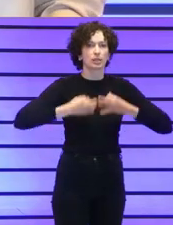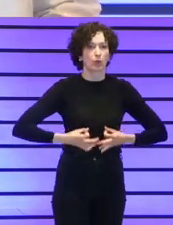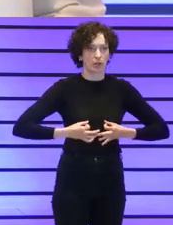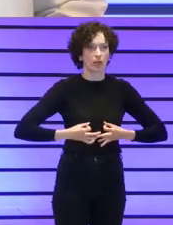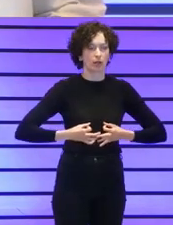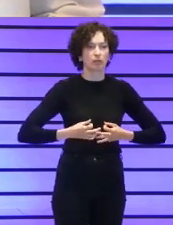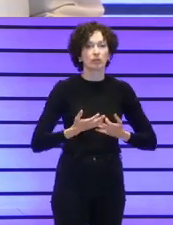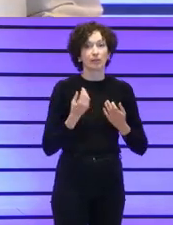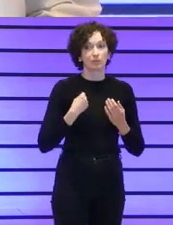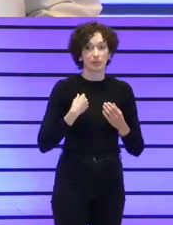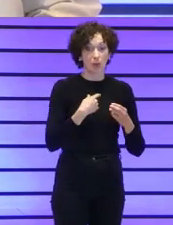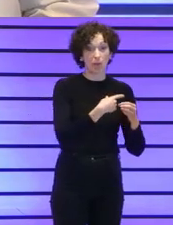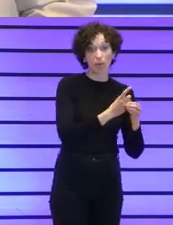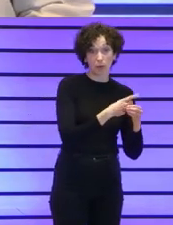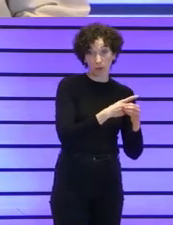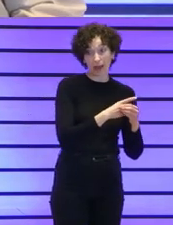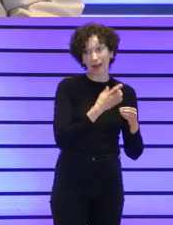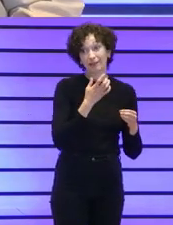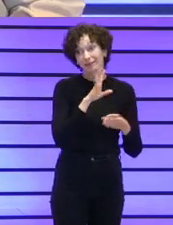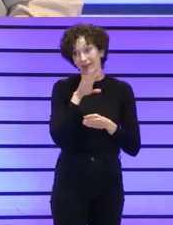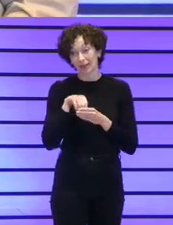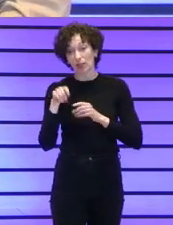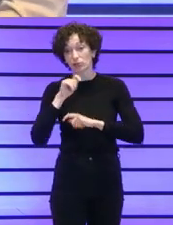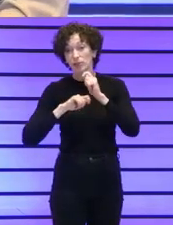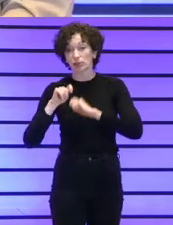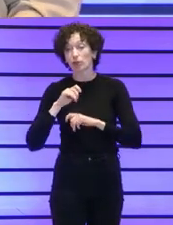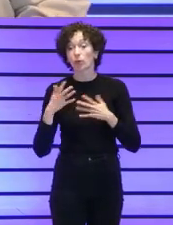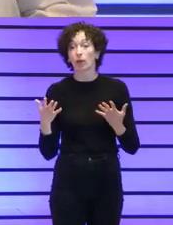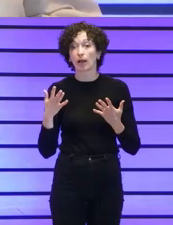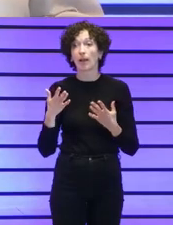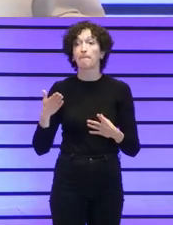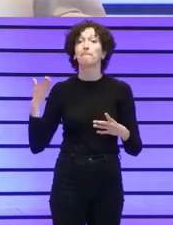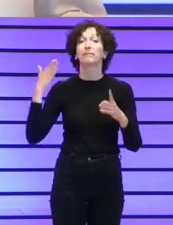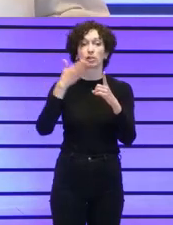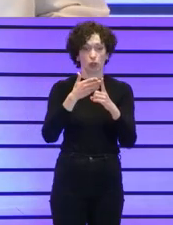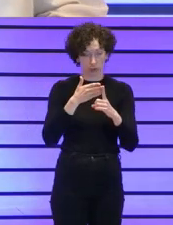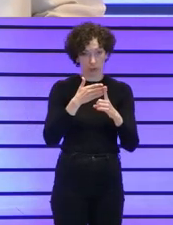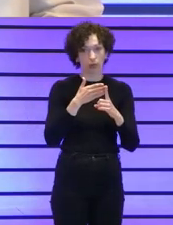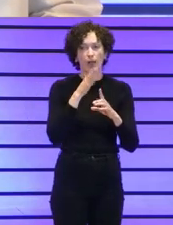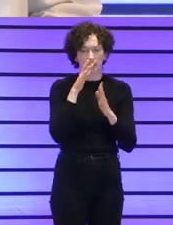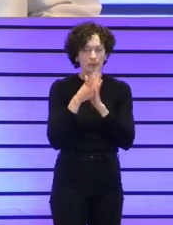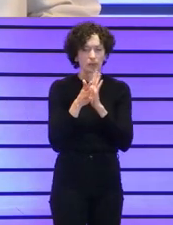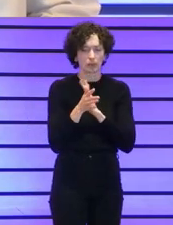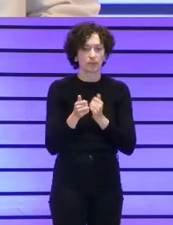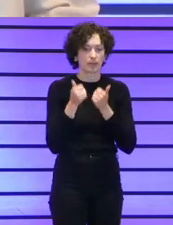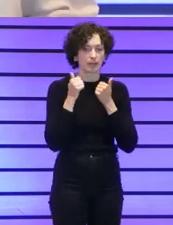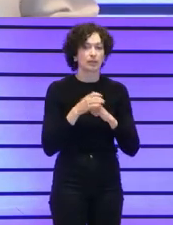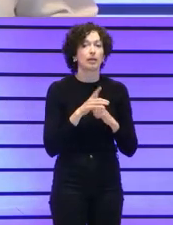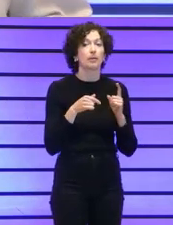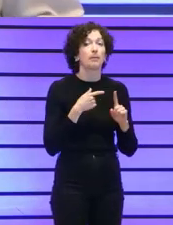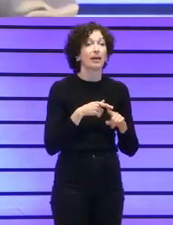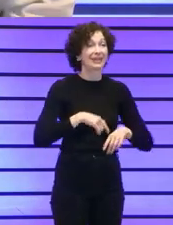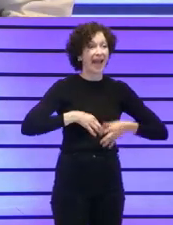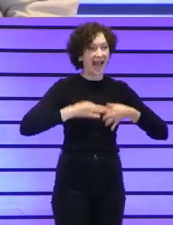las organizaciones sociales es la misión, y ahora explico un poquito, ¿no? Y esa ancla